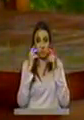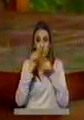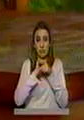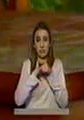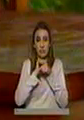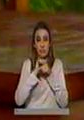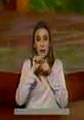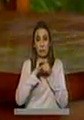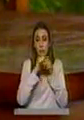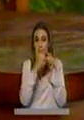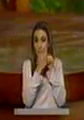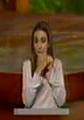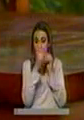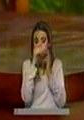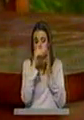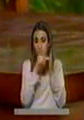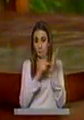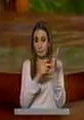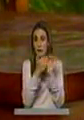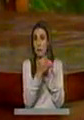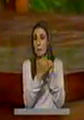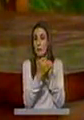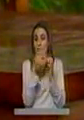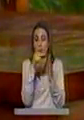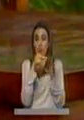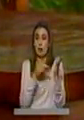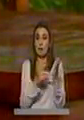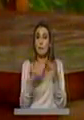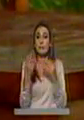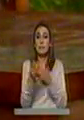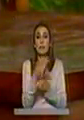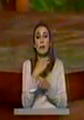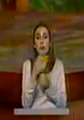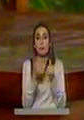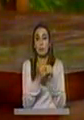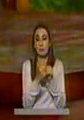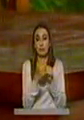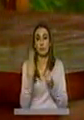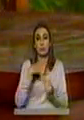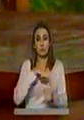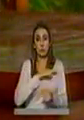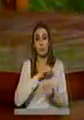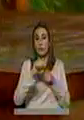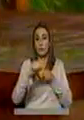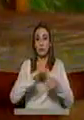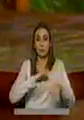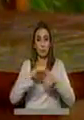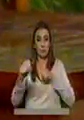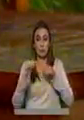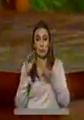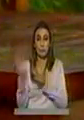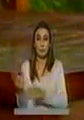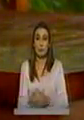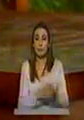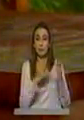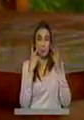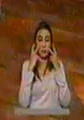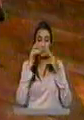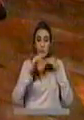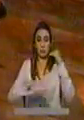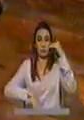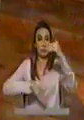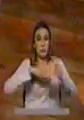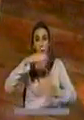aplicarles. Nosotros como agencia estamos dentro de ese proceso. Y me gusta el tema, me gusta la propuesta, me gusta